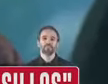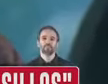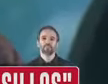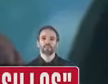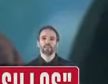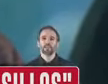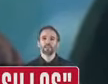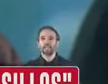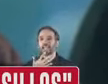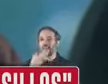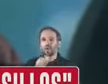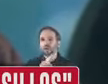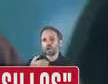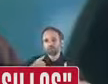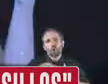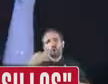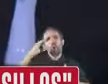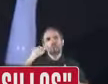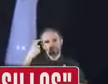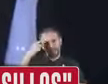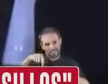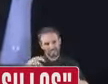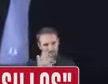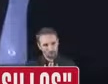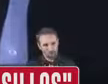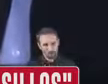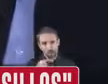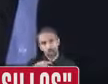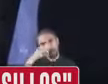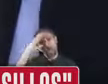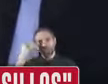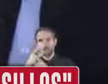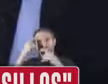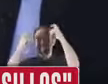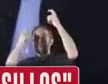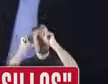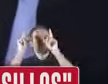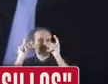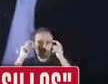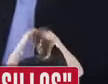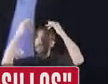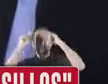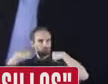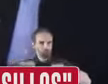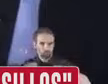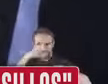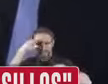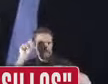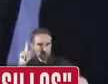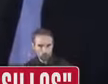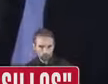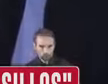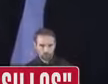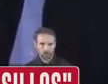y yo la única que pensaba esto porque para según cristina también qué imaginativa que imaginativa christina nada inglés